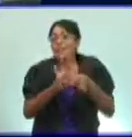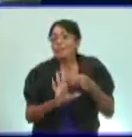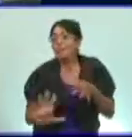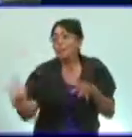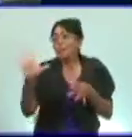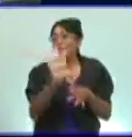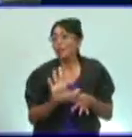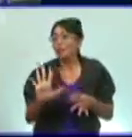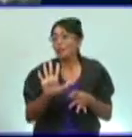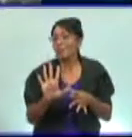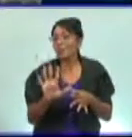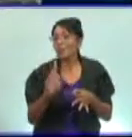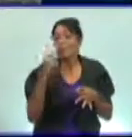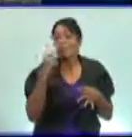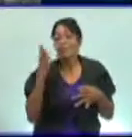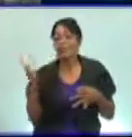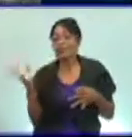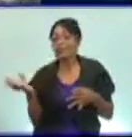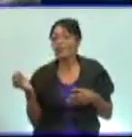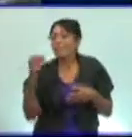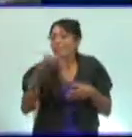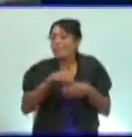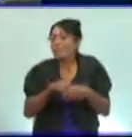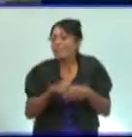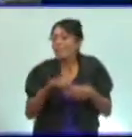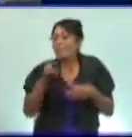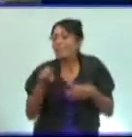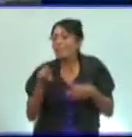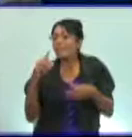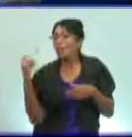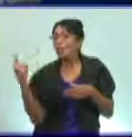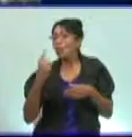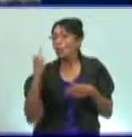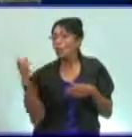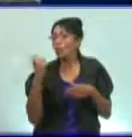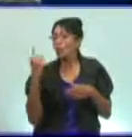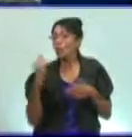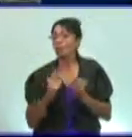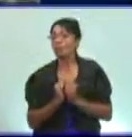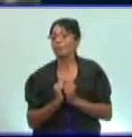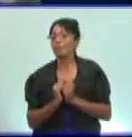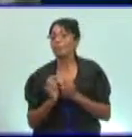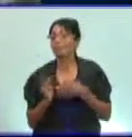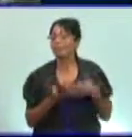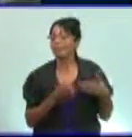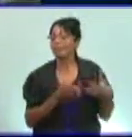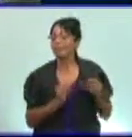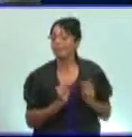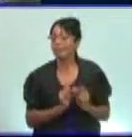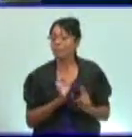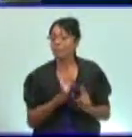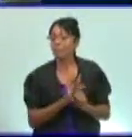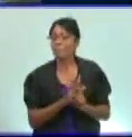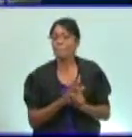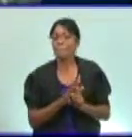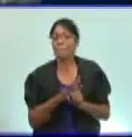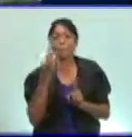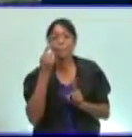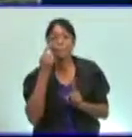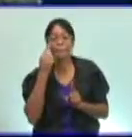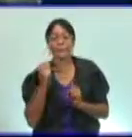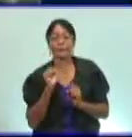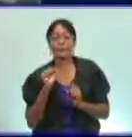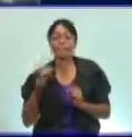dan dentro del fenómeno ciclón como tal? Empecemos ante todo por señalar que existen